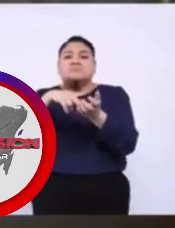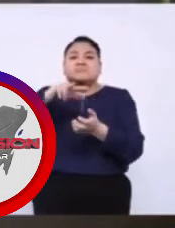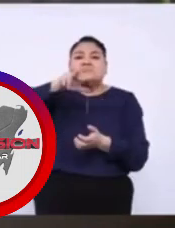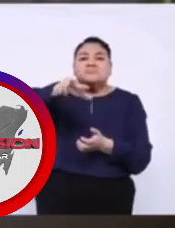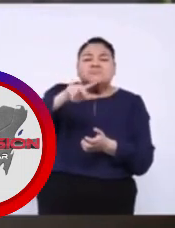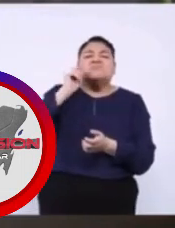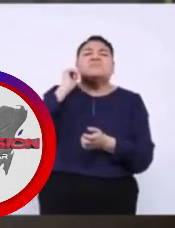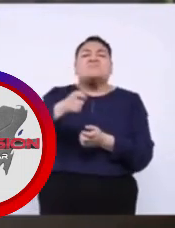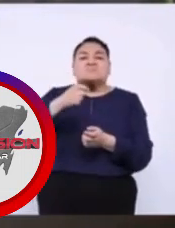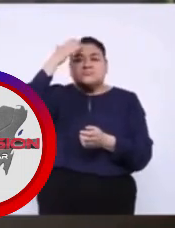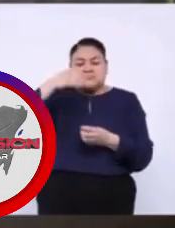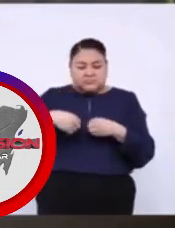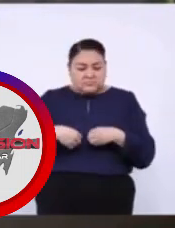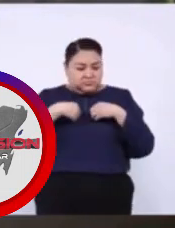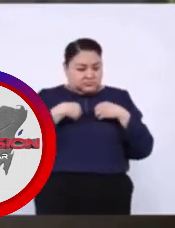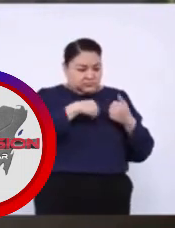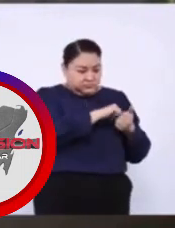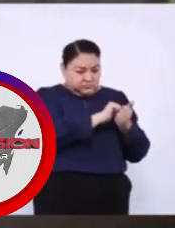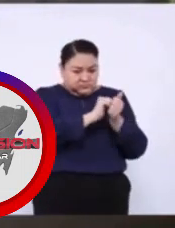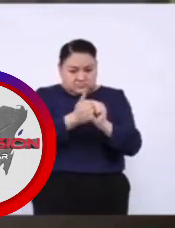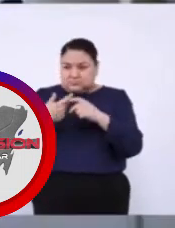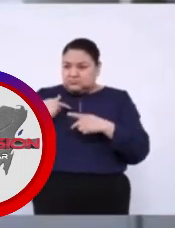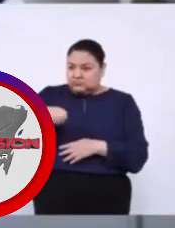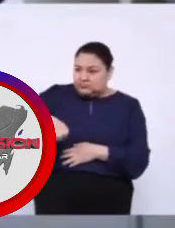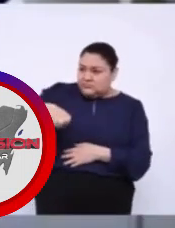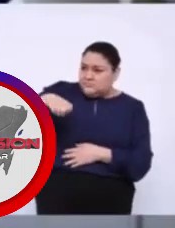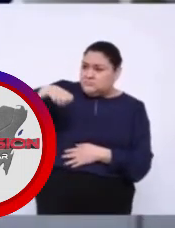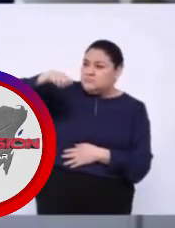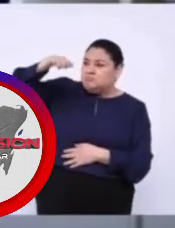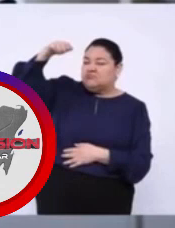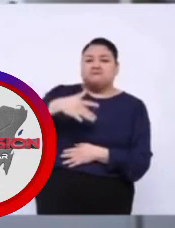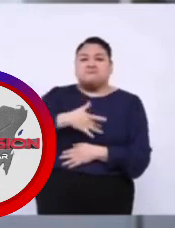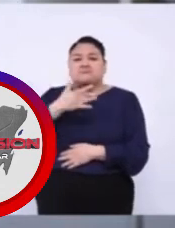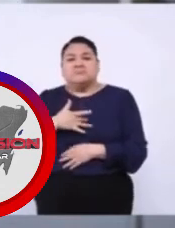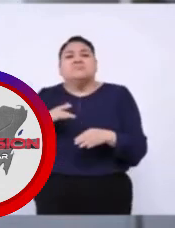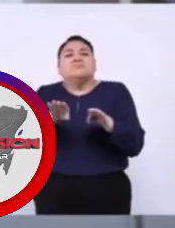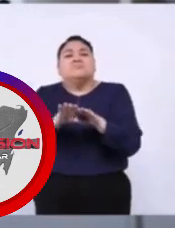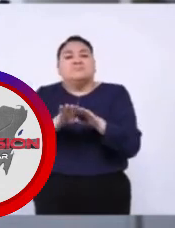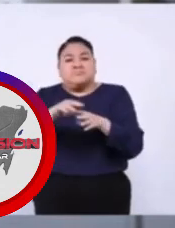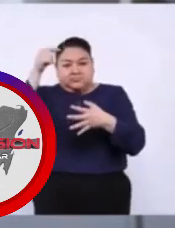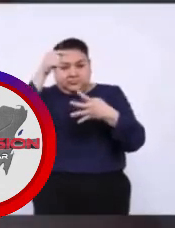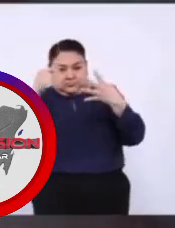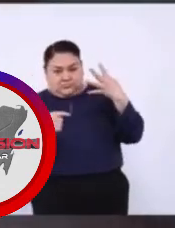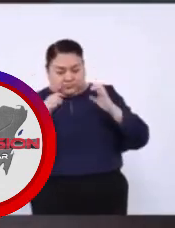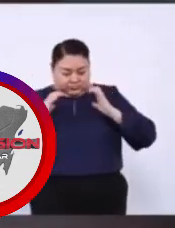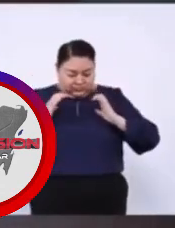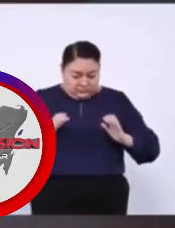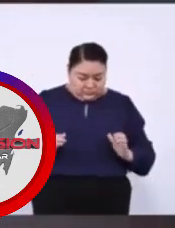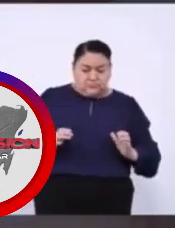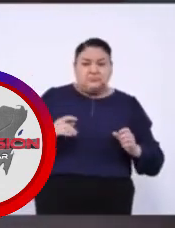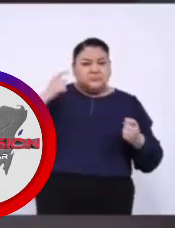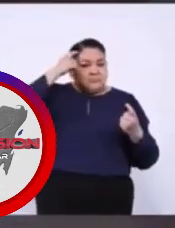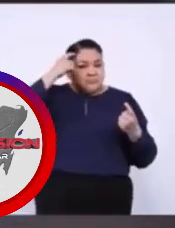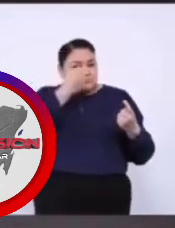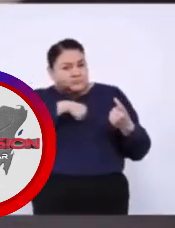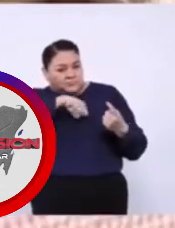8 puntos porcentuales entre el grupo de 53 a 59 años. También se identificó una tendencia al alza de la